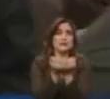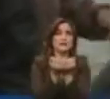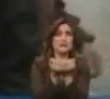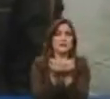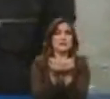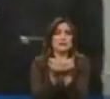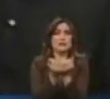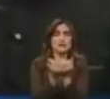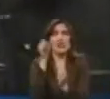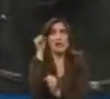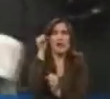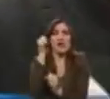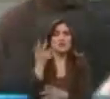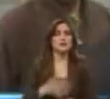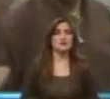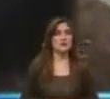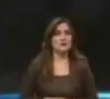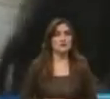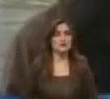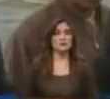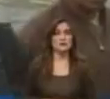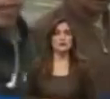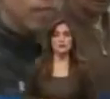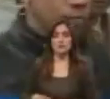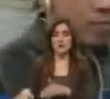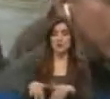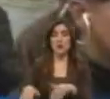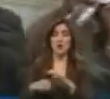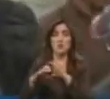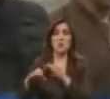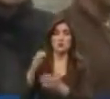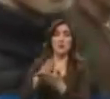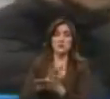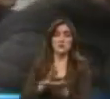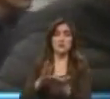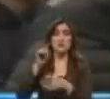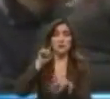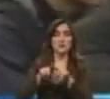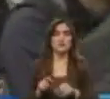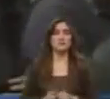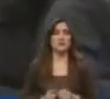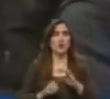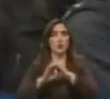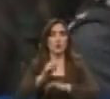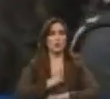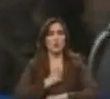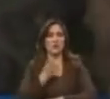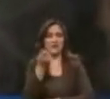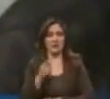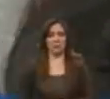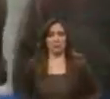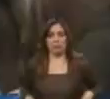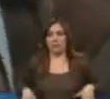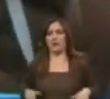muy congestionado. ¿Qué dice usted de este paro? ¿Está de acuerdo? No. Los buseteros tienen dinero, si quieren más.